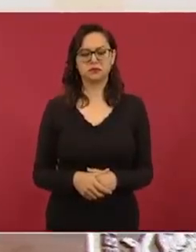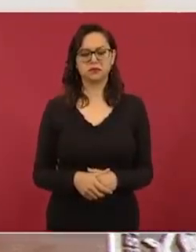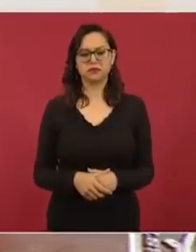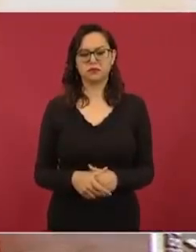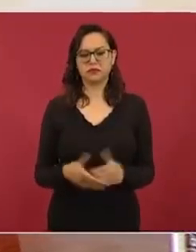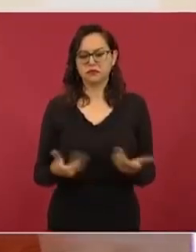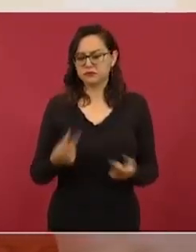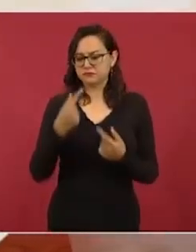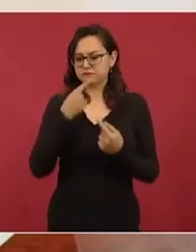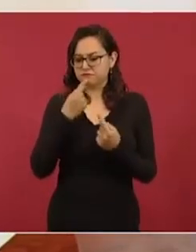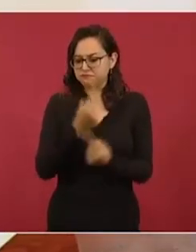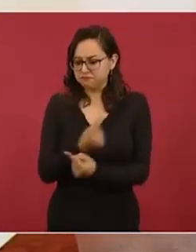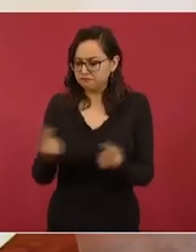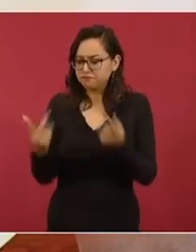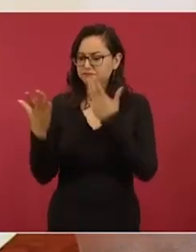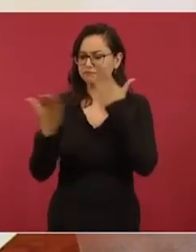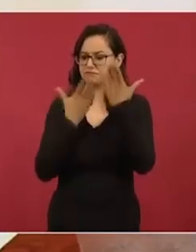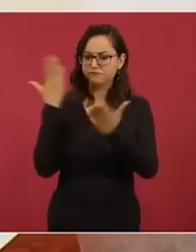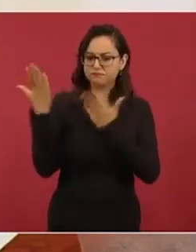que estudien los hijos,